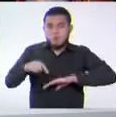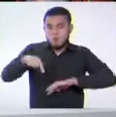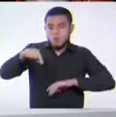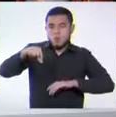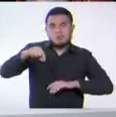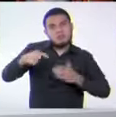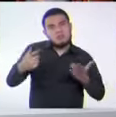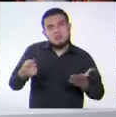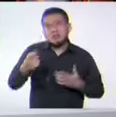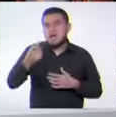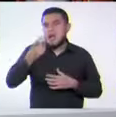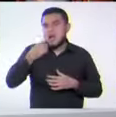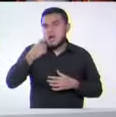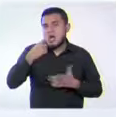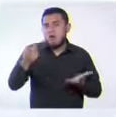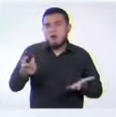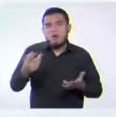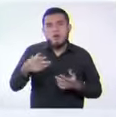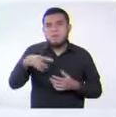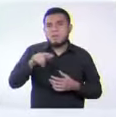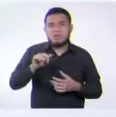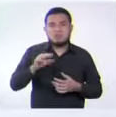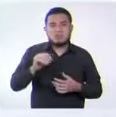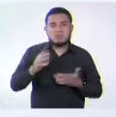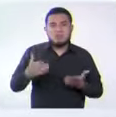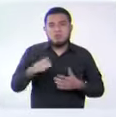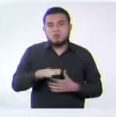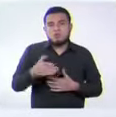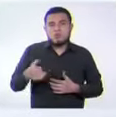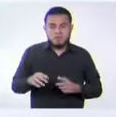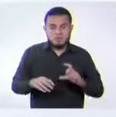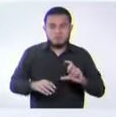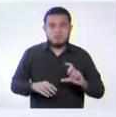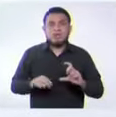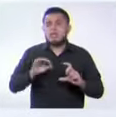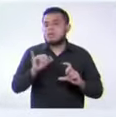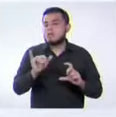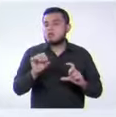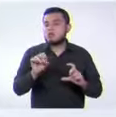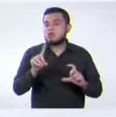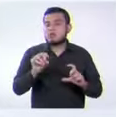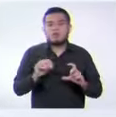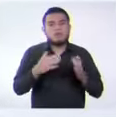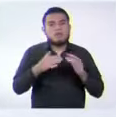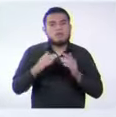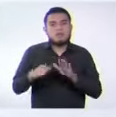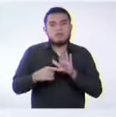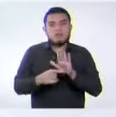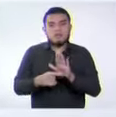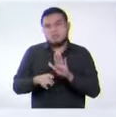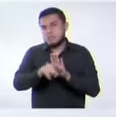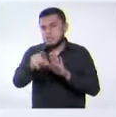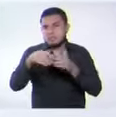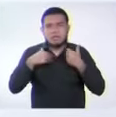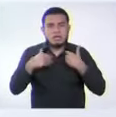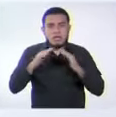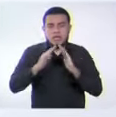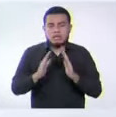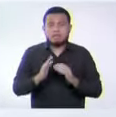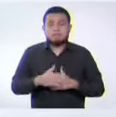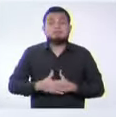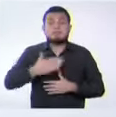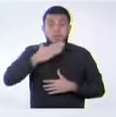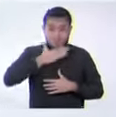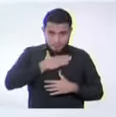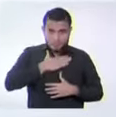vidrio o de plástico con el cual utilizaremos una cierta cantidad de yodo y diferentes muestras que tengas en tu casa. En mi caso